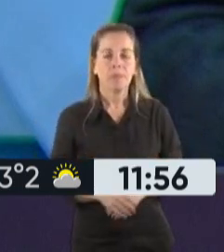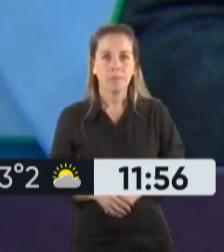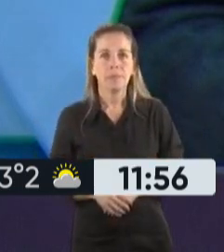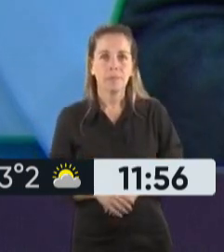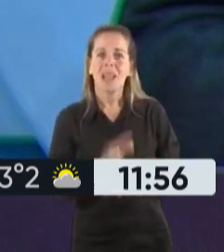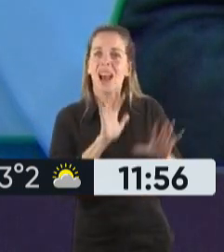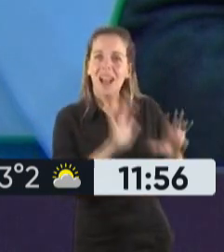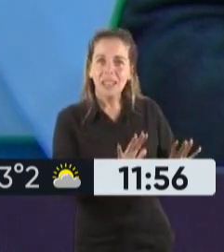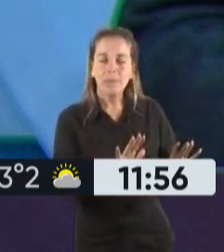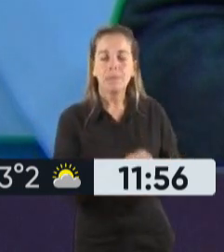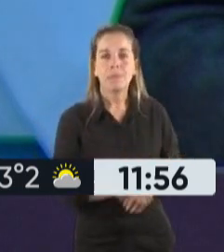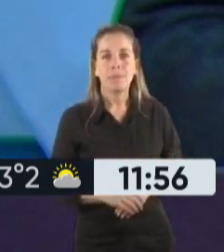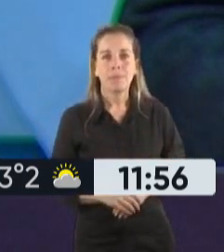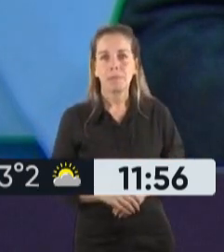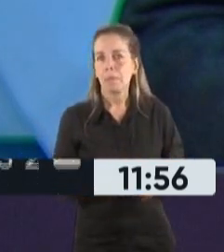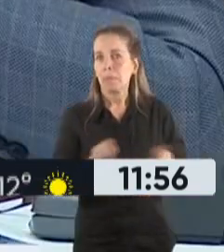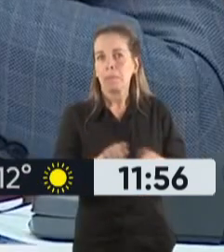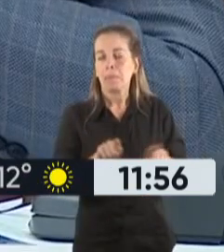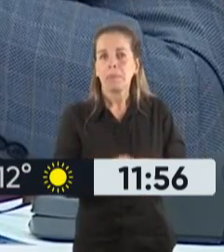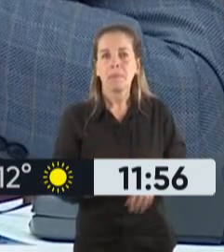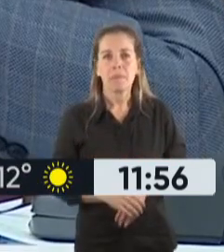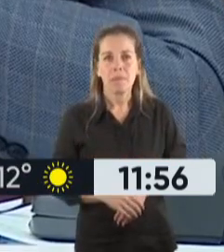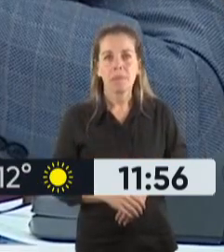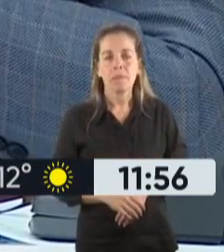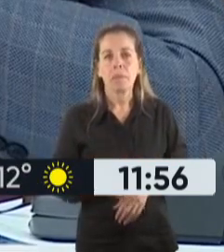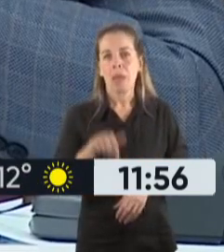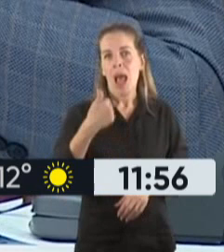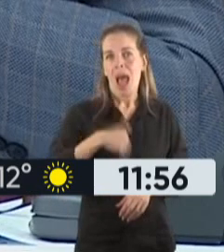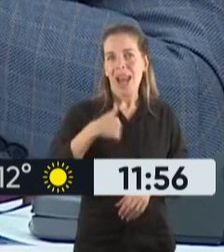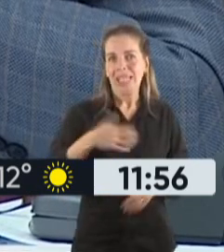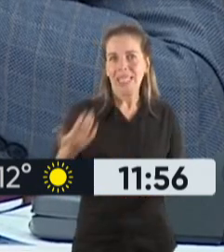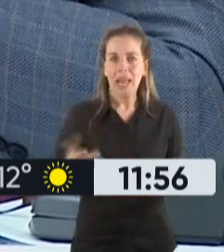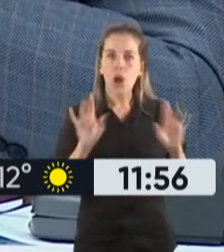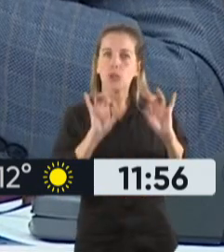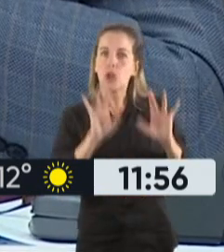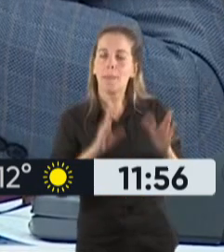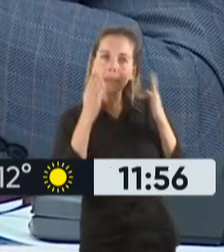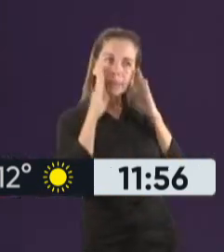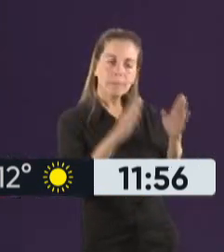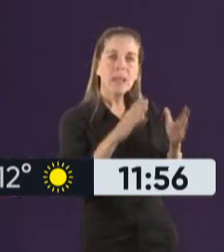Eso es tan cierto como que la Argentina no vive de la agricultura.